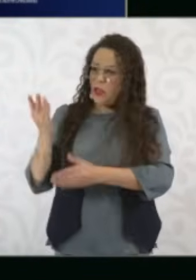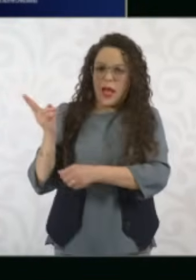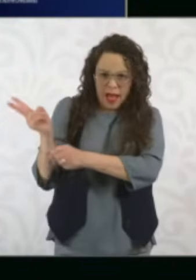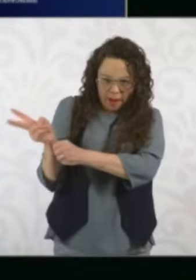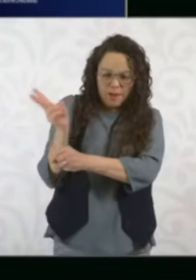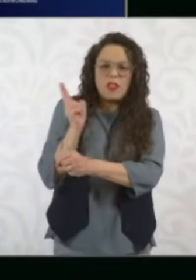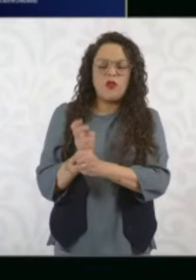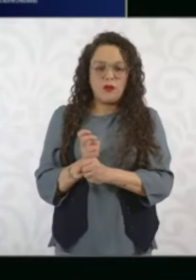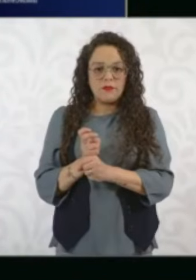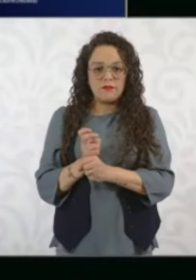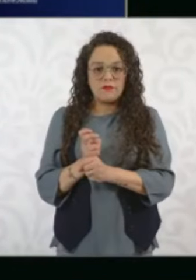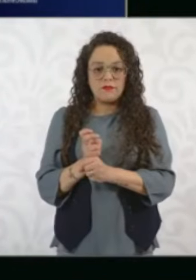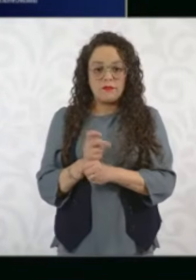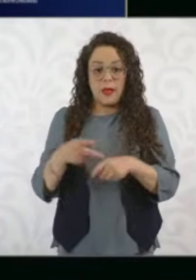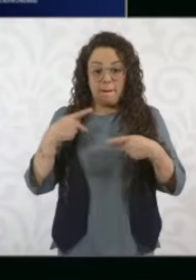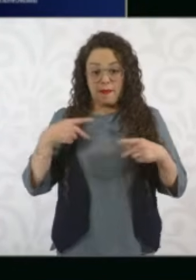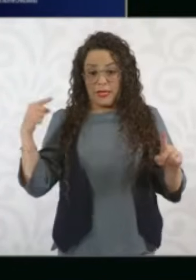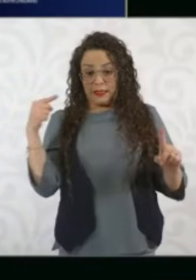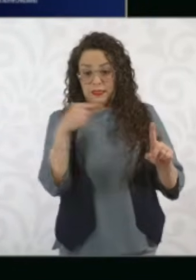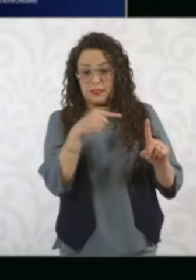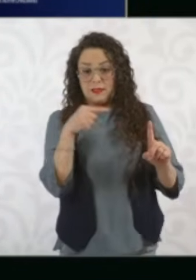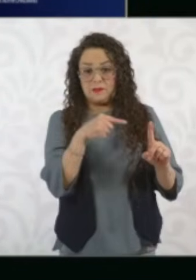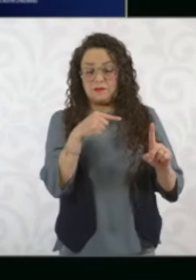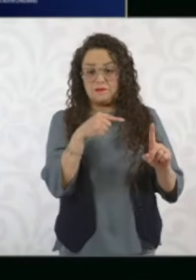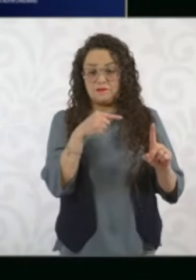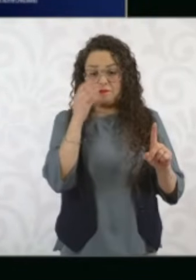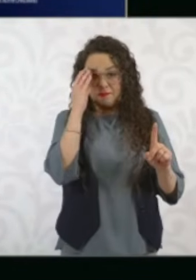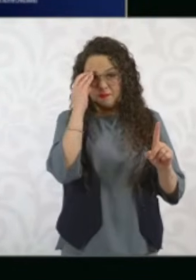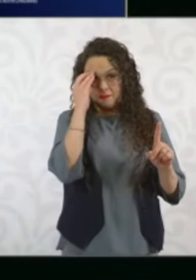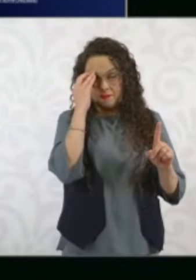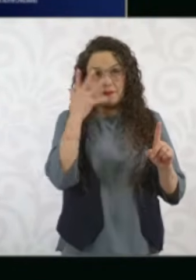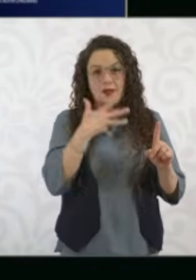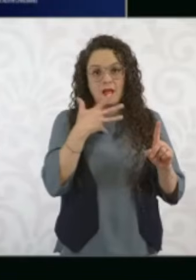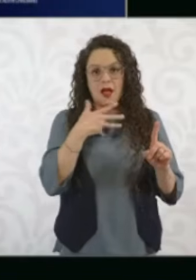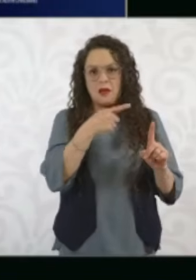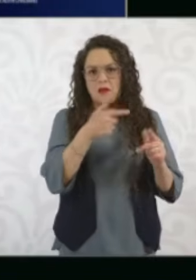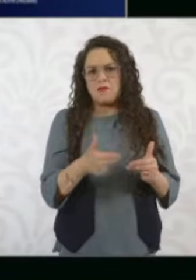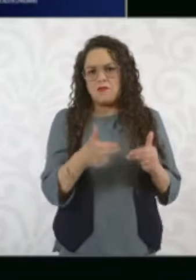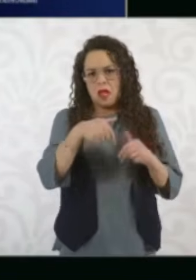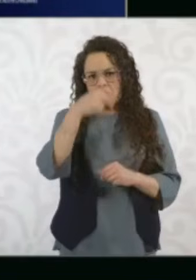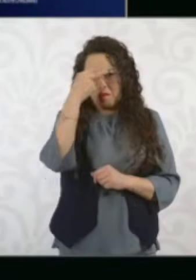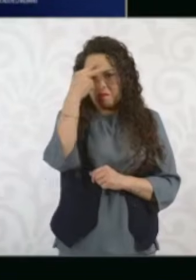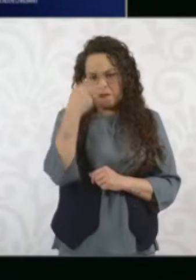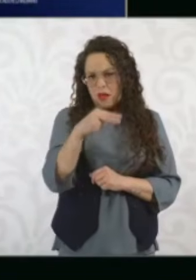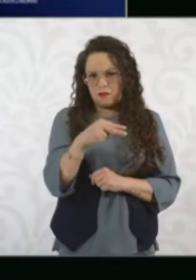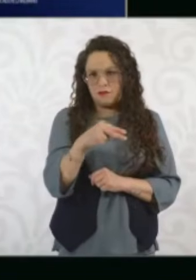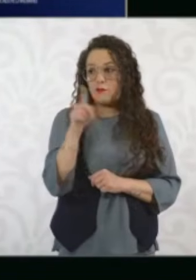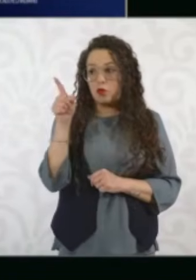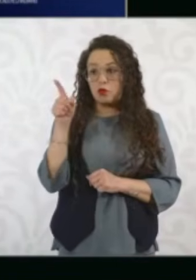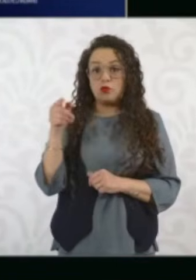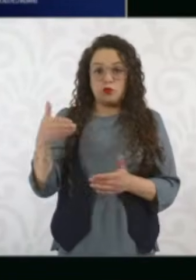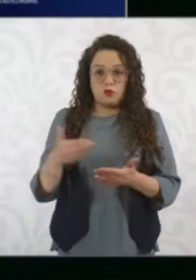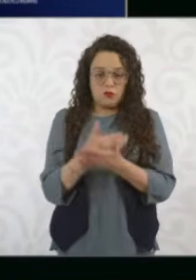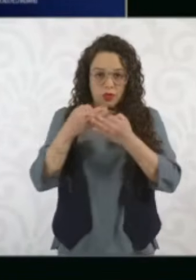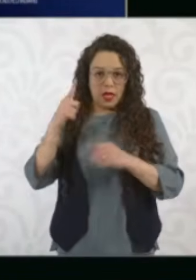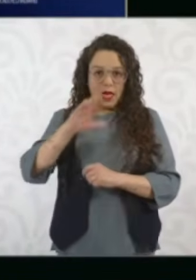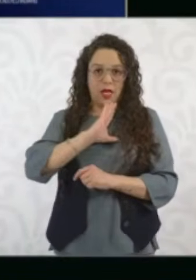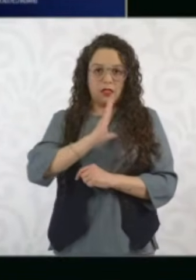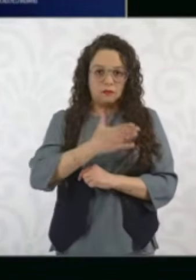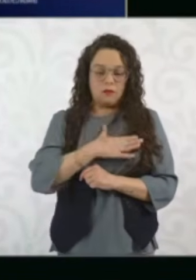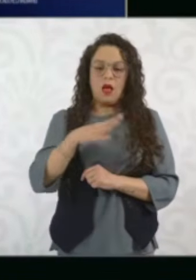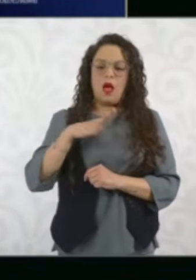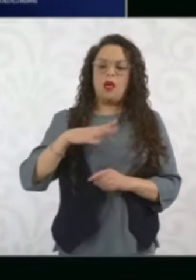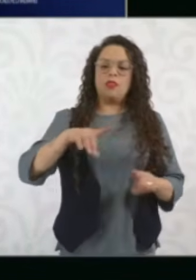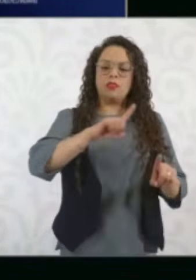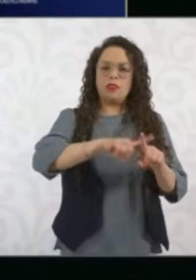Y que esta persona tenía pues no solamente operaciones en México, es español, tiene operaciones en